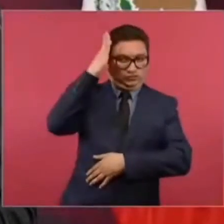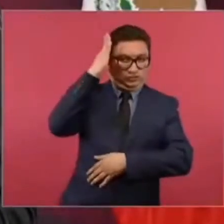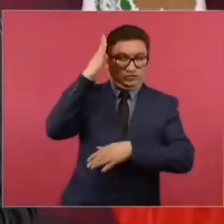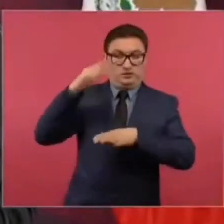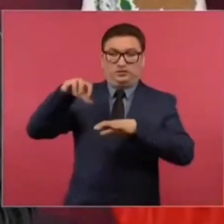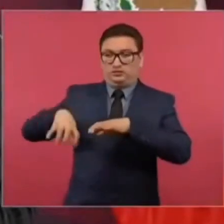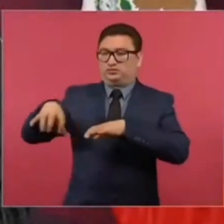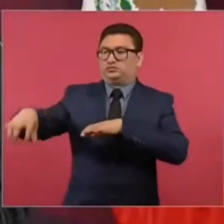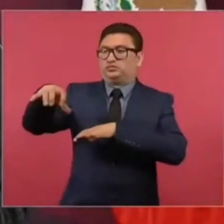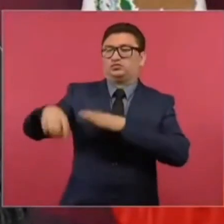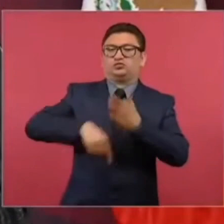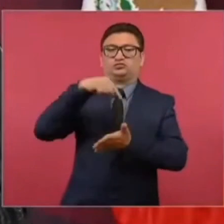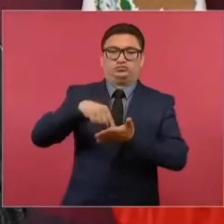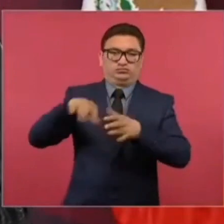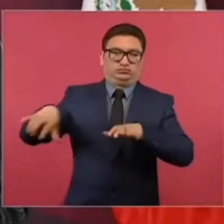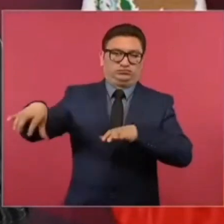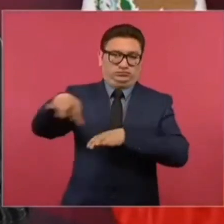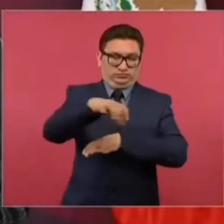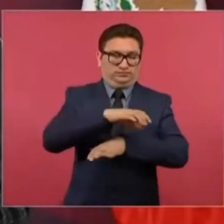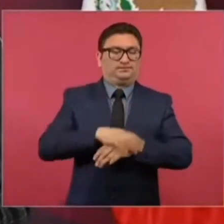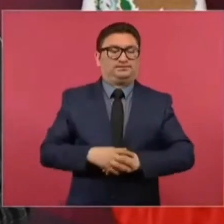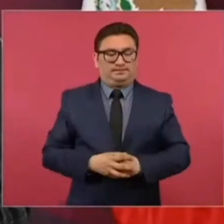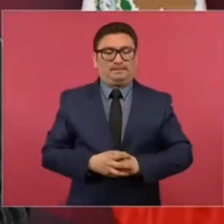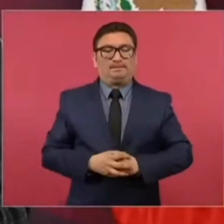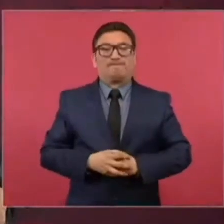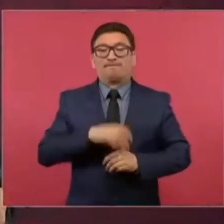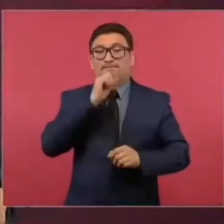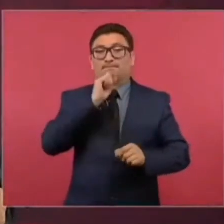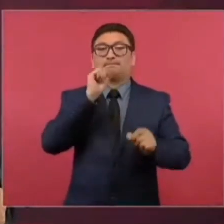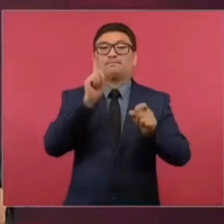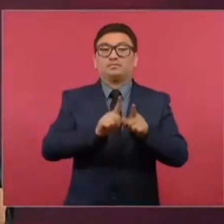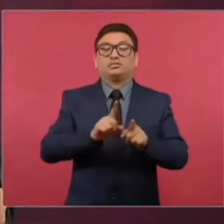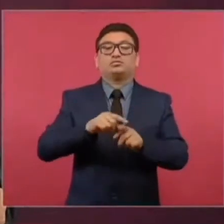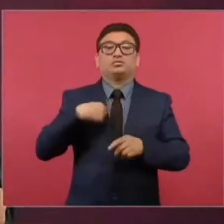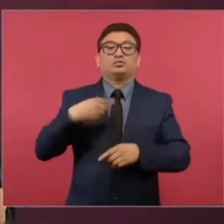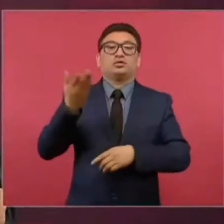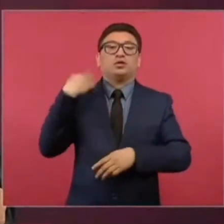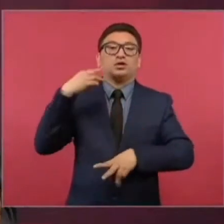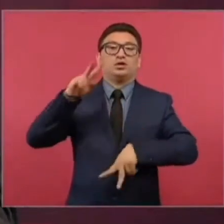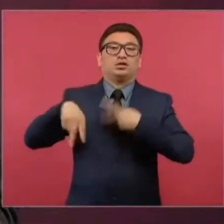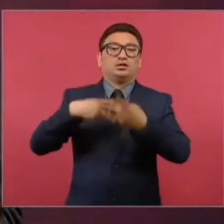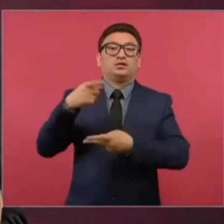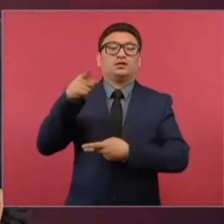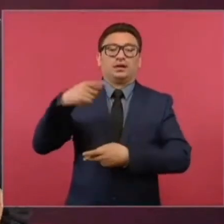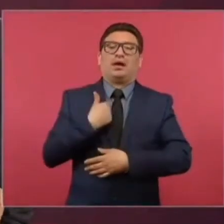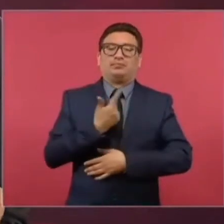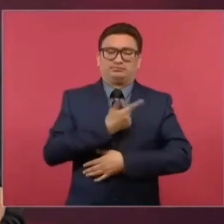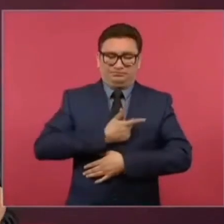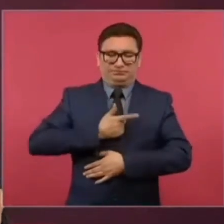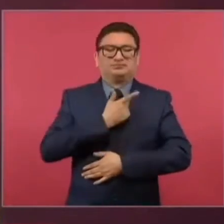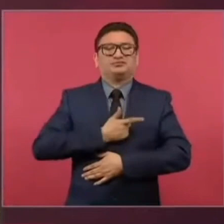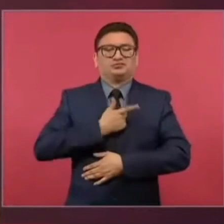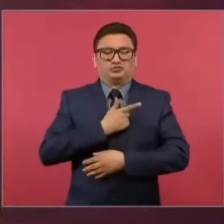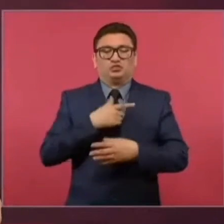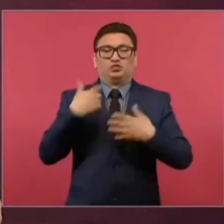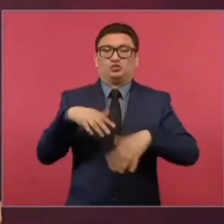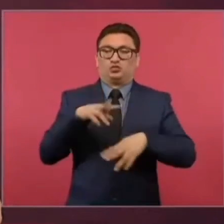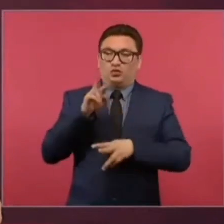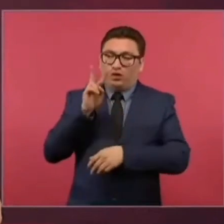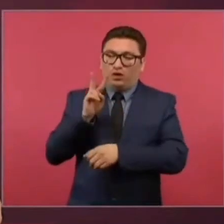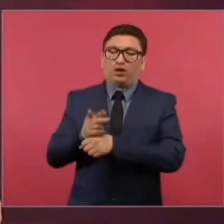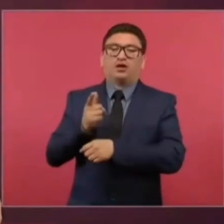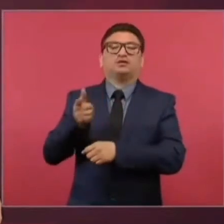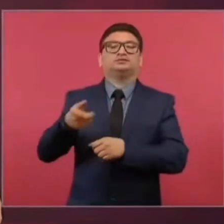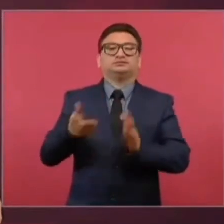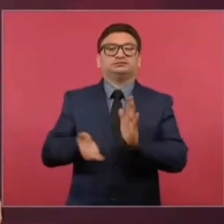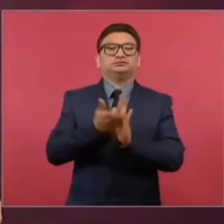otras localidades. También estuve, y me dio mucho gusto que se está avanzando